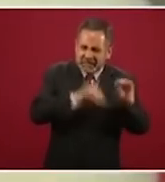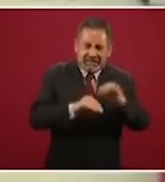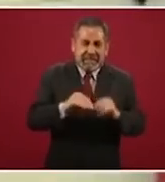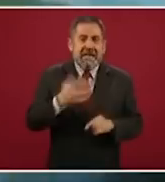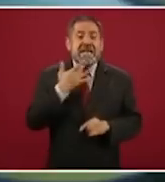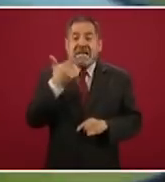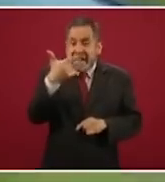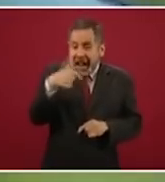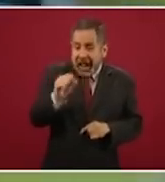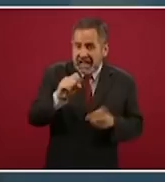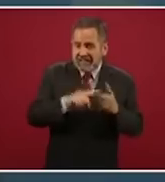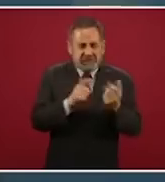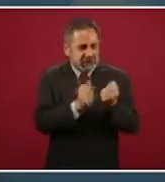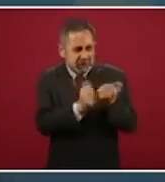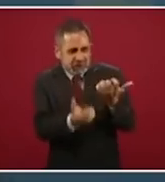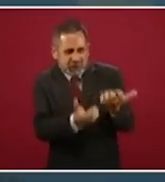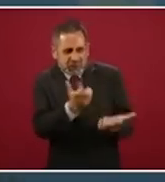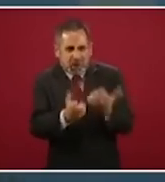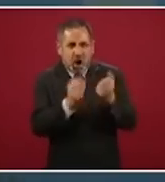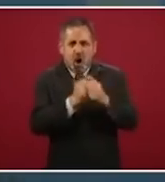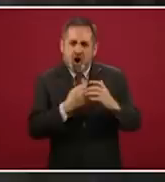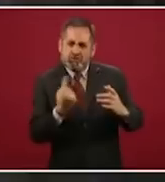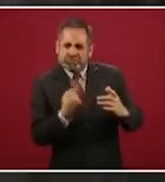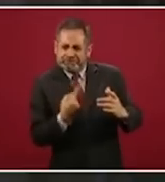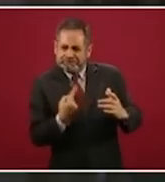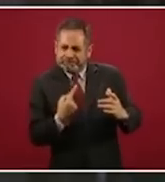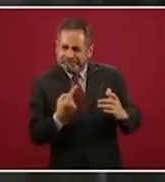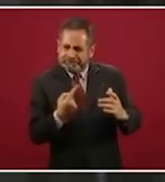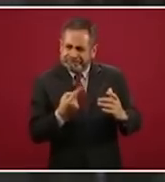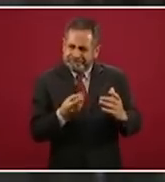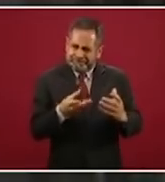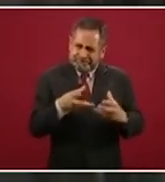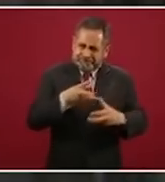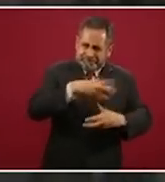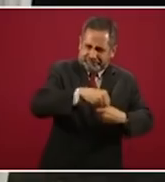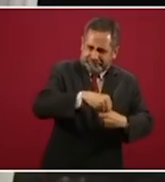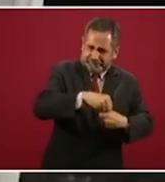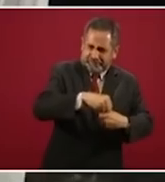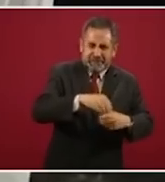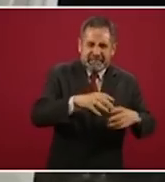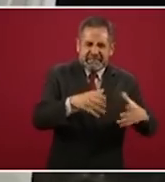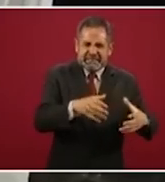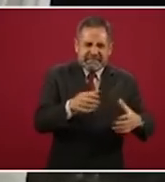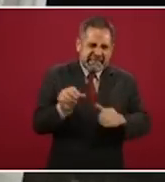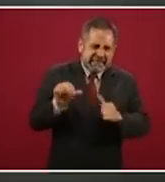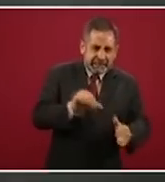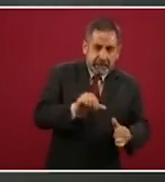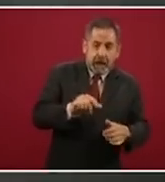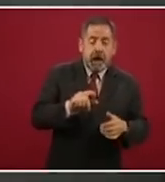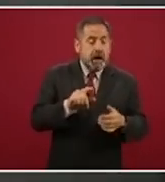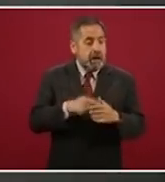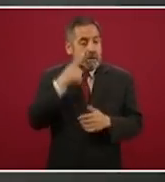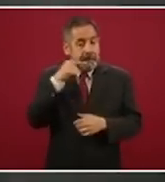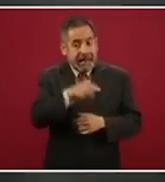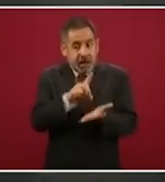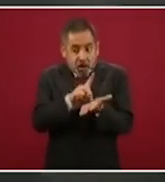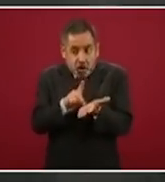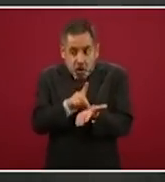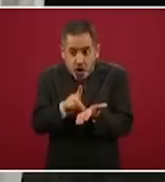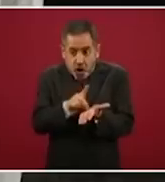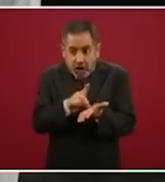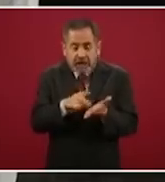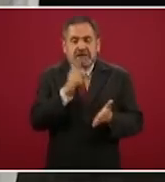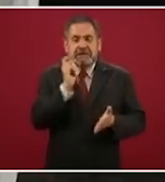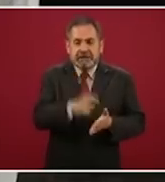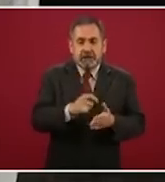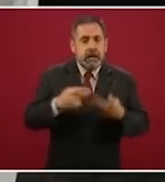LP, quemadores y centrifugadoras, entre otros materiales. Para la producción de este tipo de drogas,